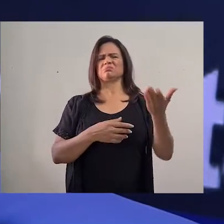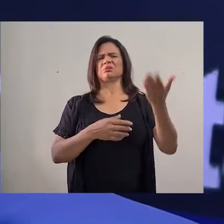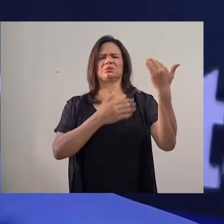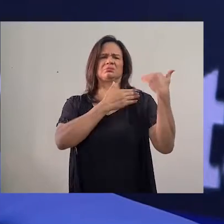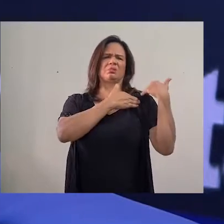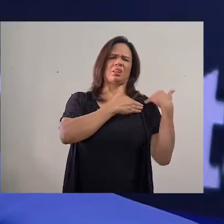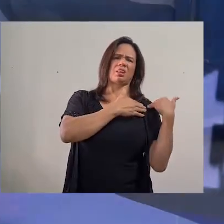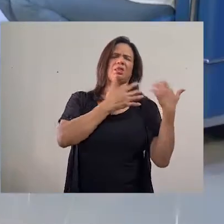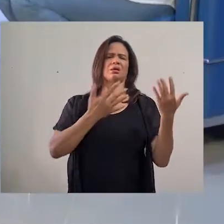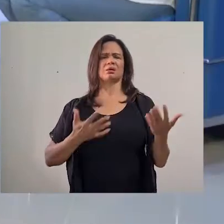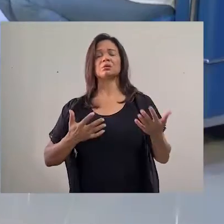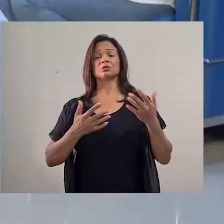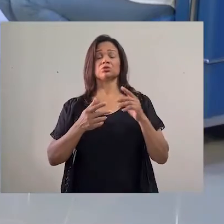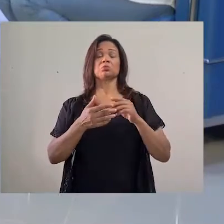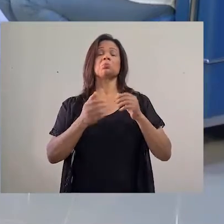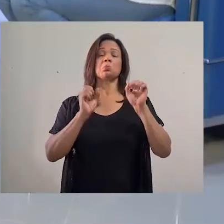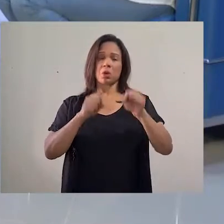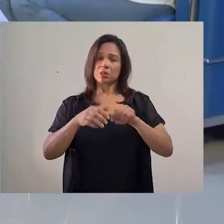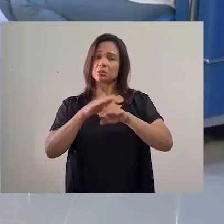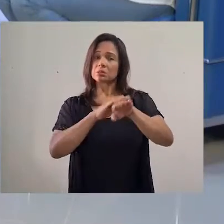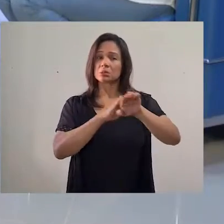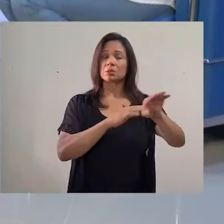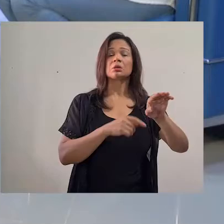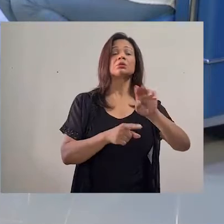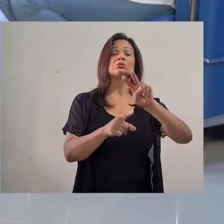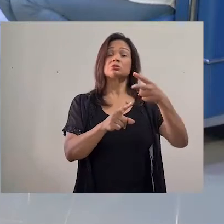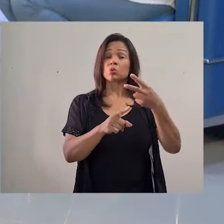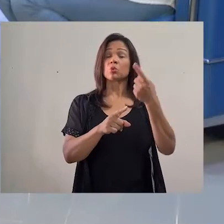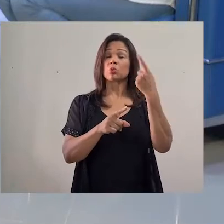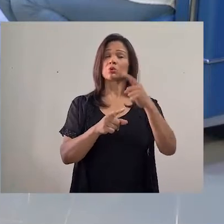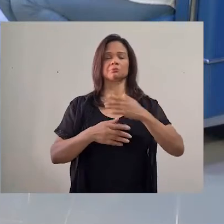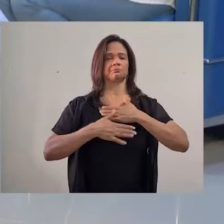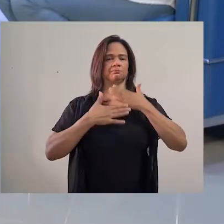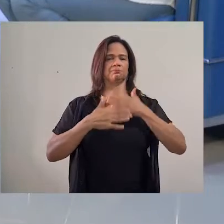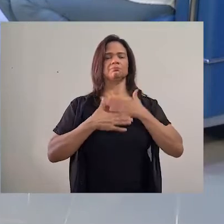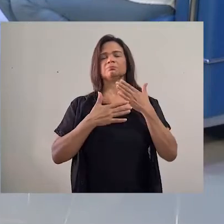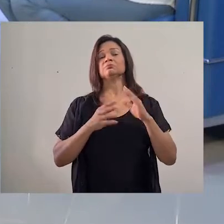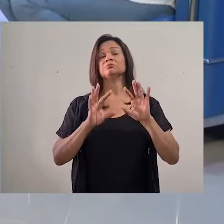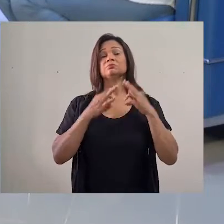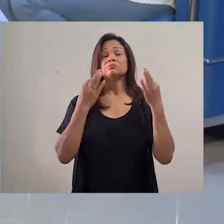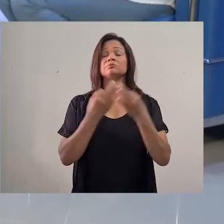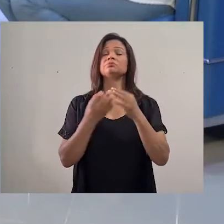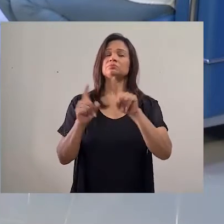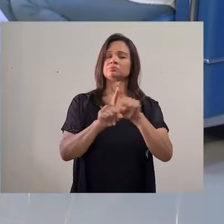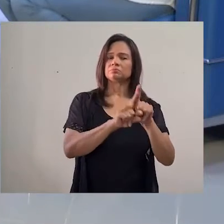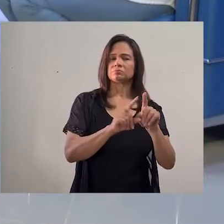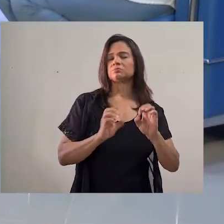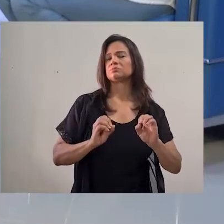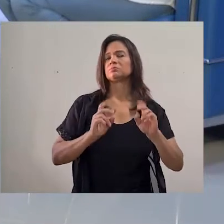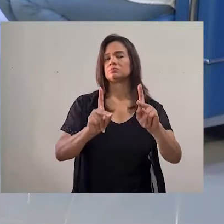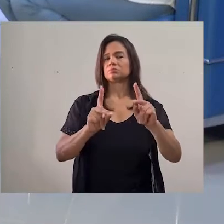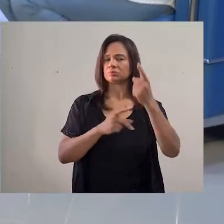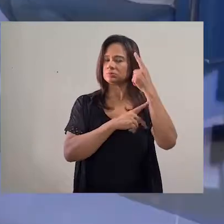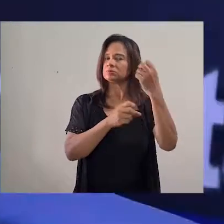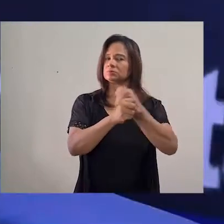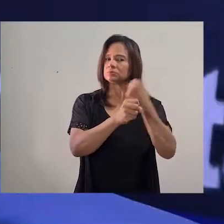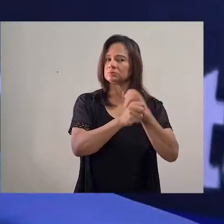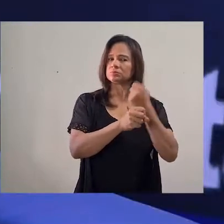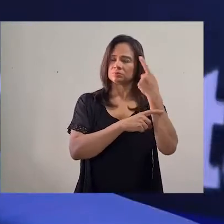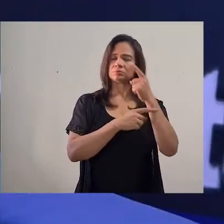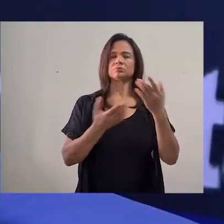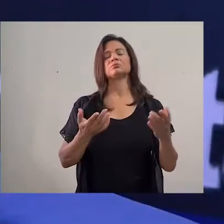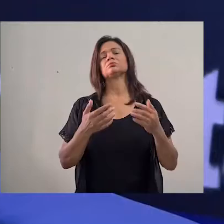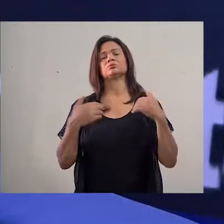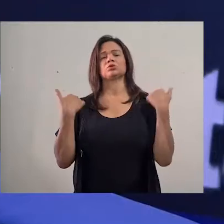carga, tengan accesibilidad, número uno, y número dos, que sean felices y que las familias también tengan la oportunidad